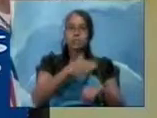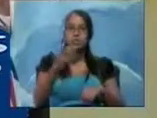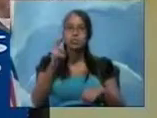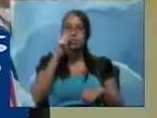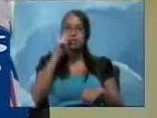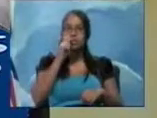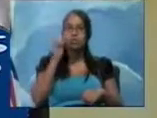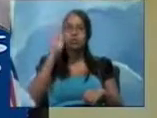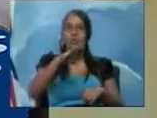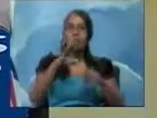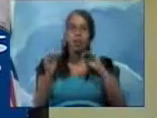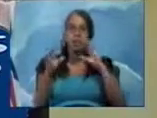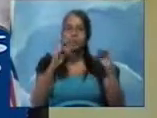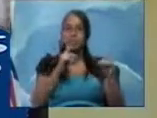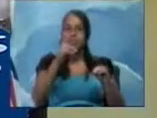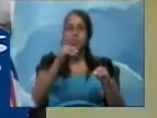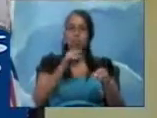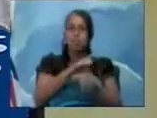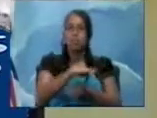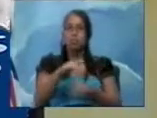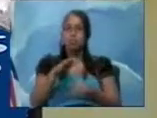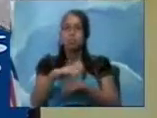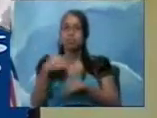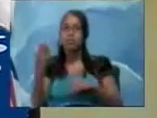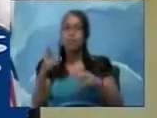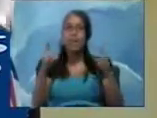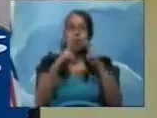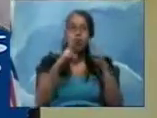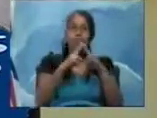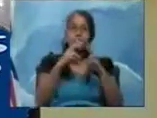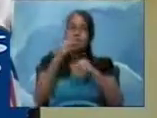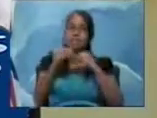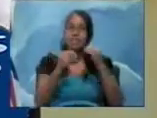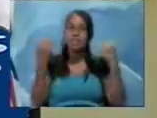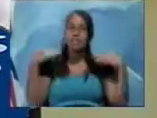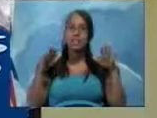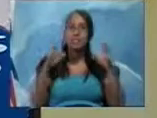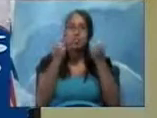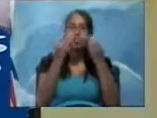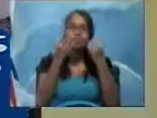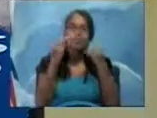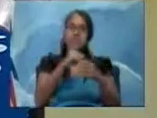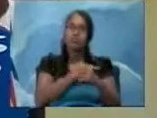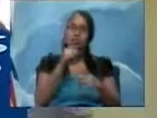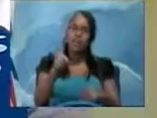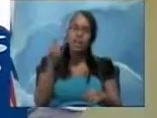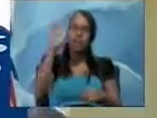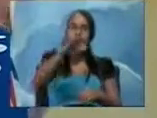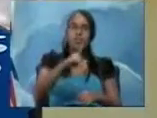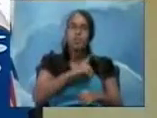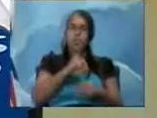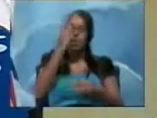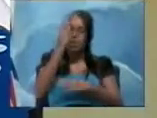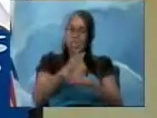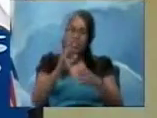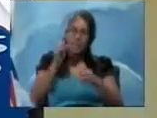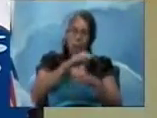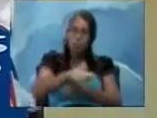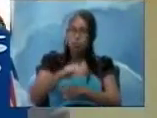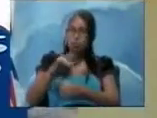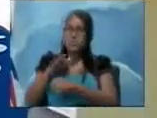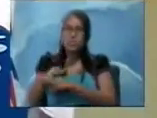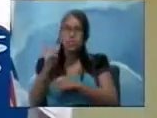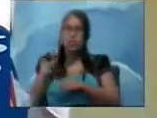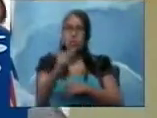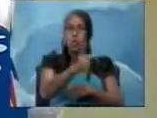estaba hablándole a una multitud que conocieron los hechos que quizás muchos de ellos estuvieron entre la multitud aquellos que Que el